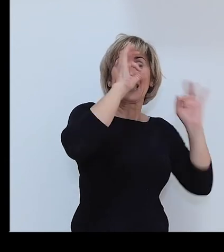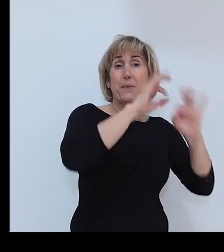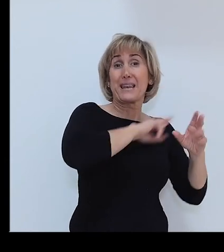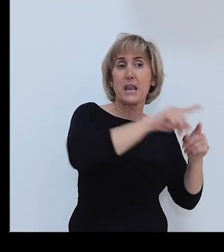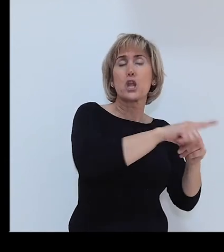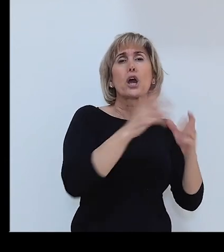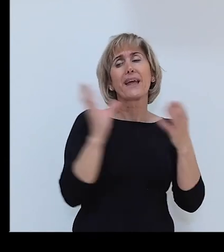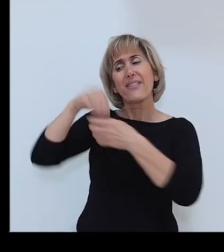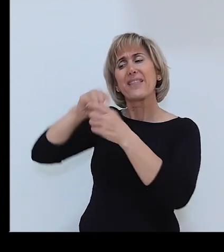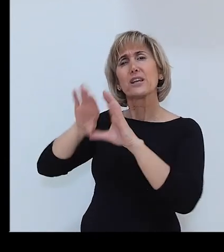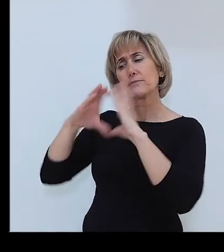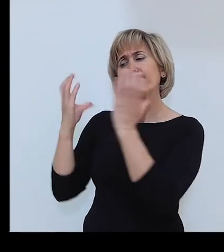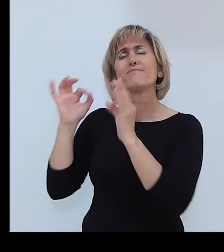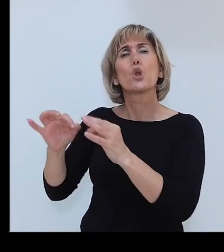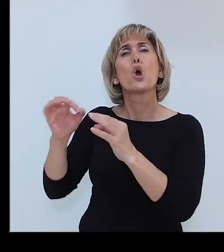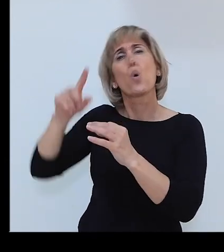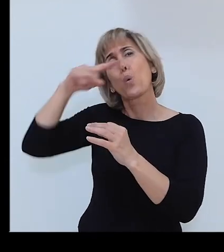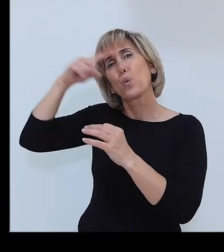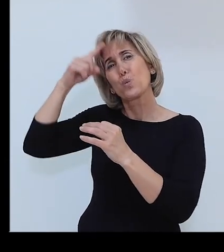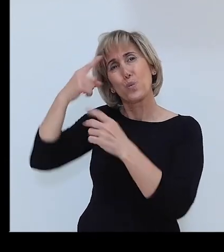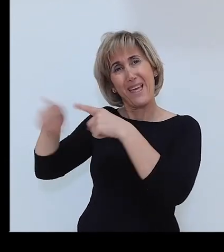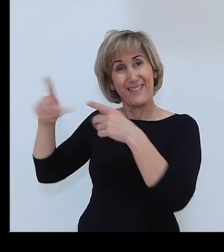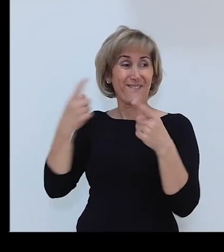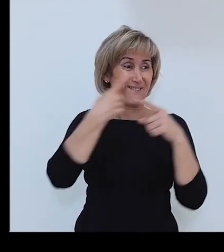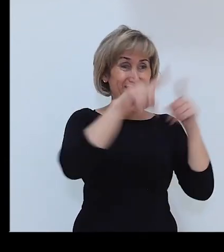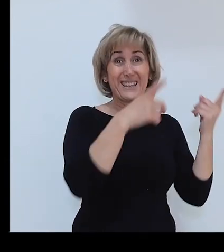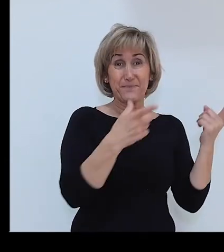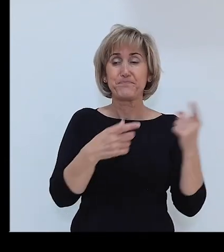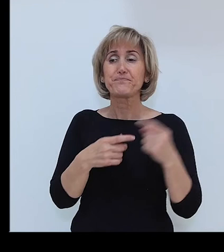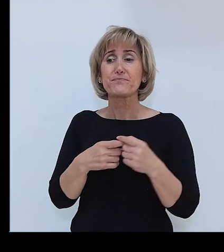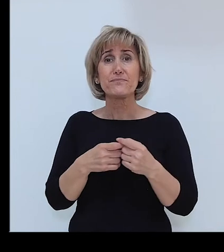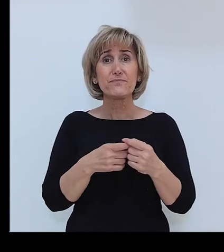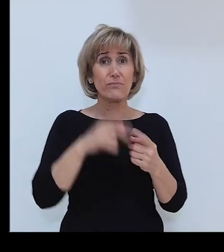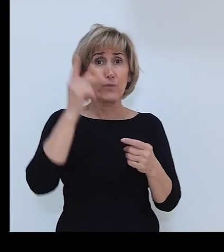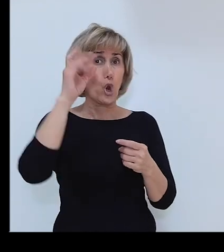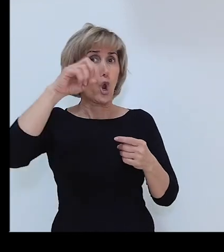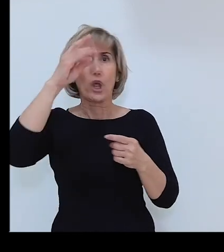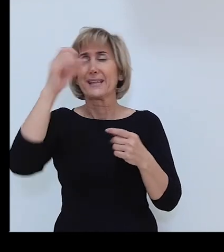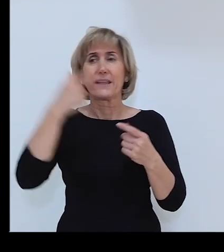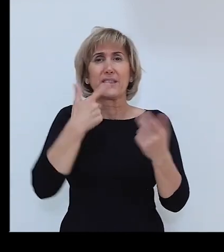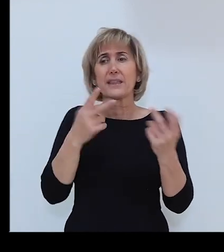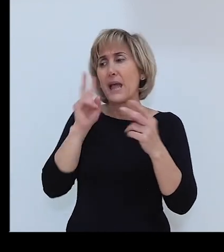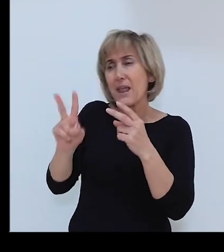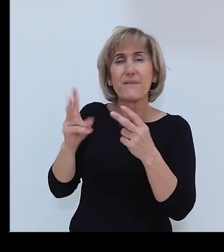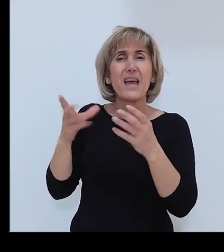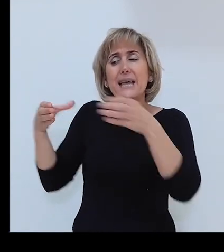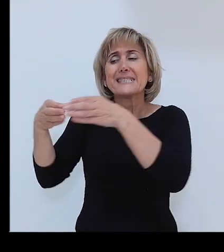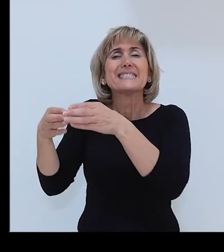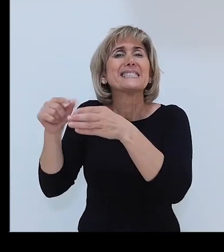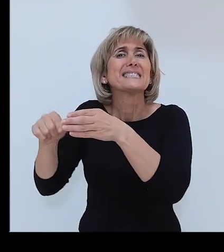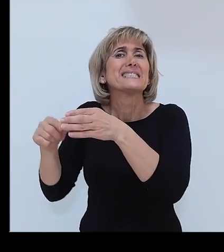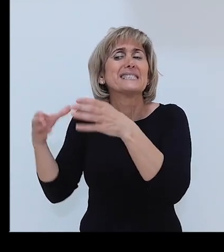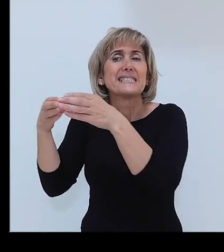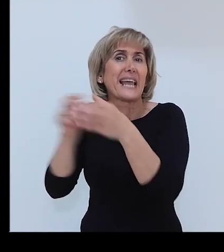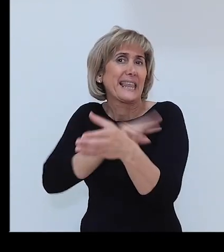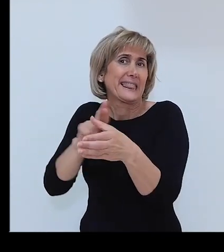cómo opera unas creencias religiosas en un contexto cultural determinado y en una situación determinada. Comte lo que hace